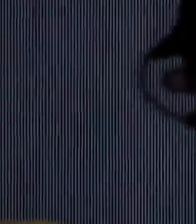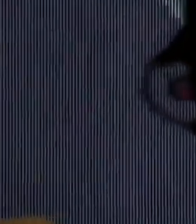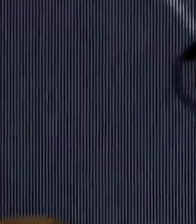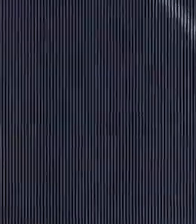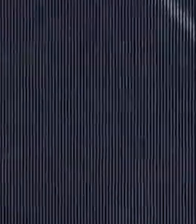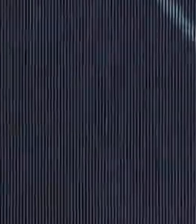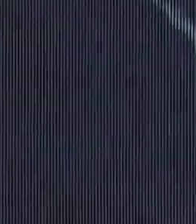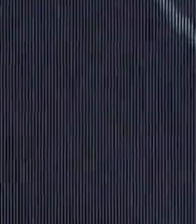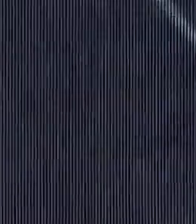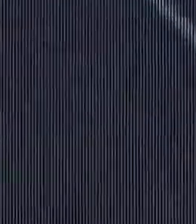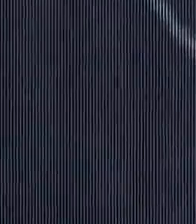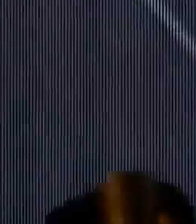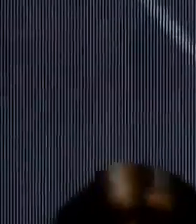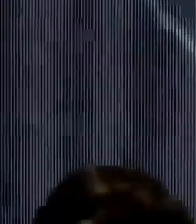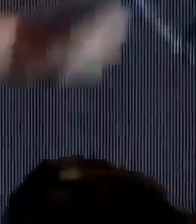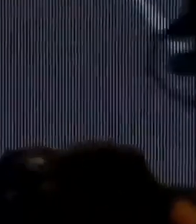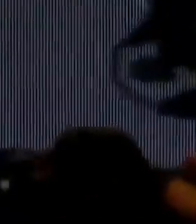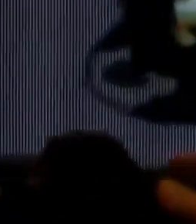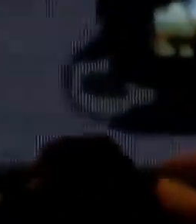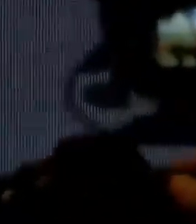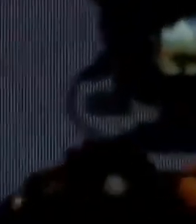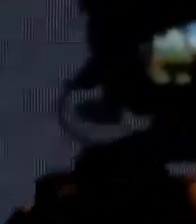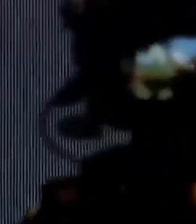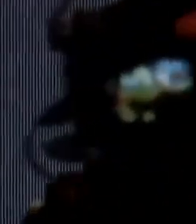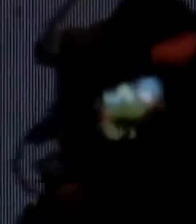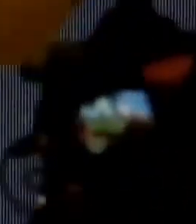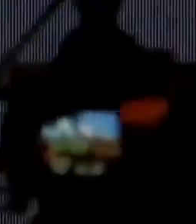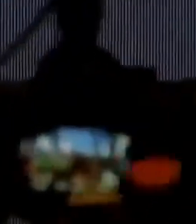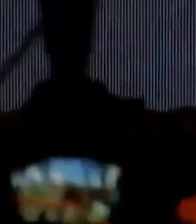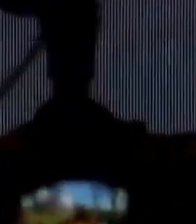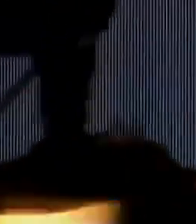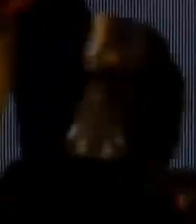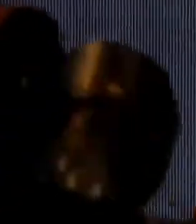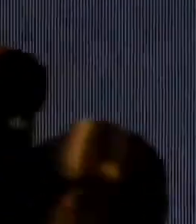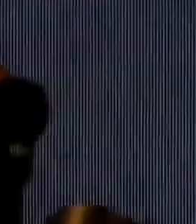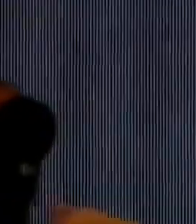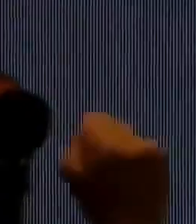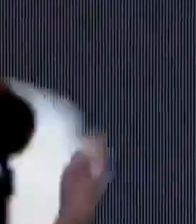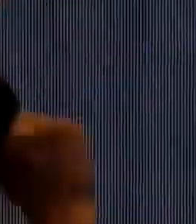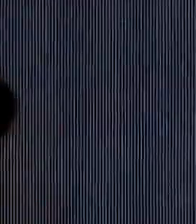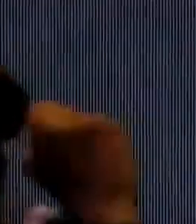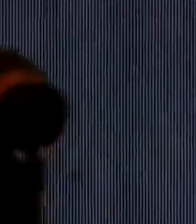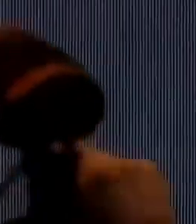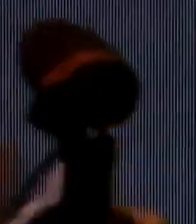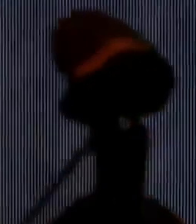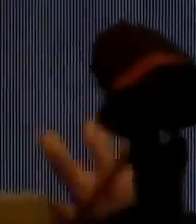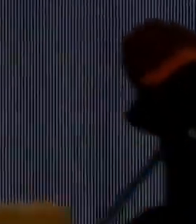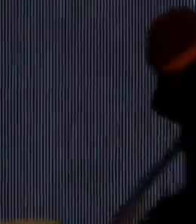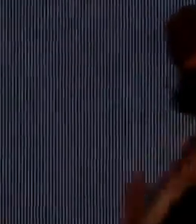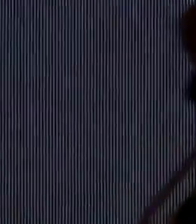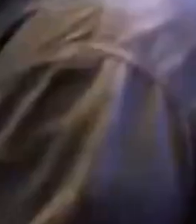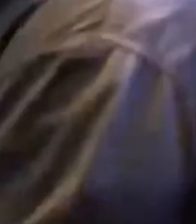canciones son derrota mis amores la victoria va